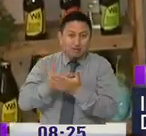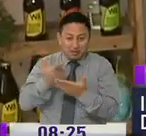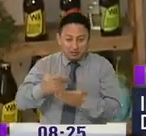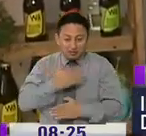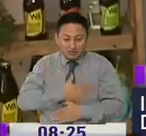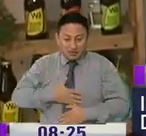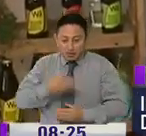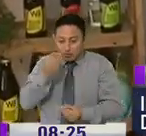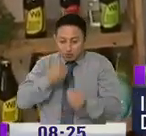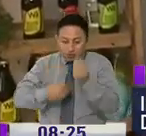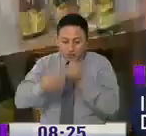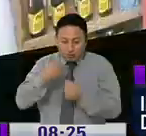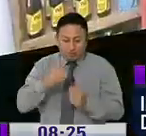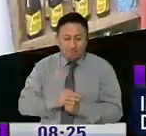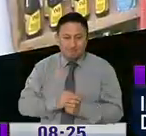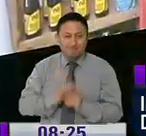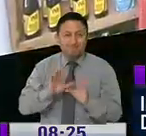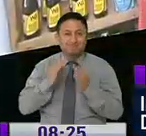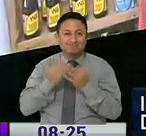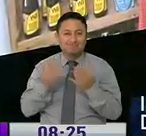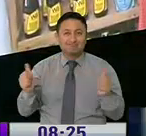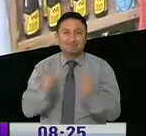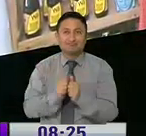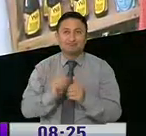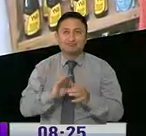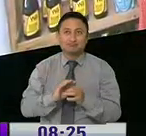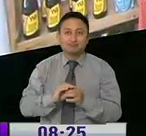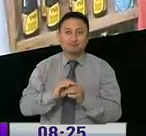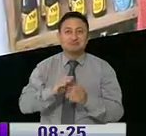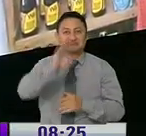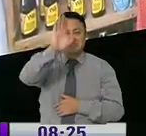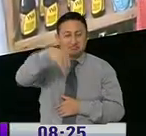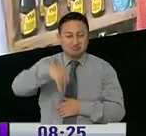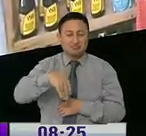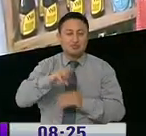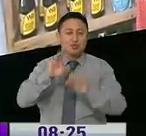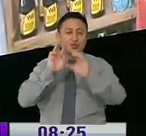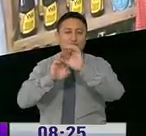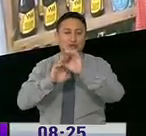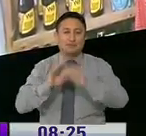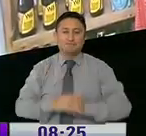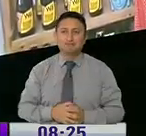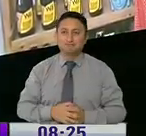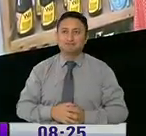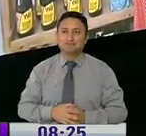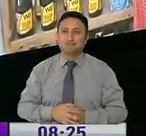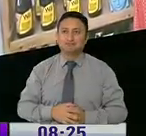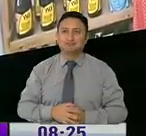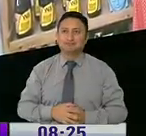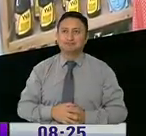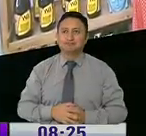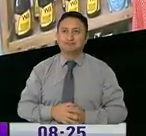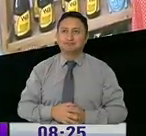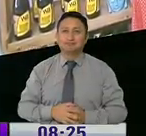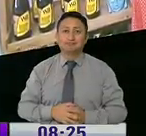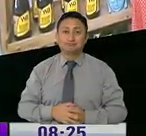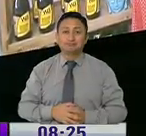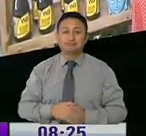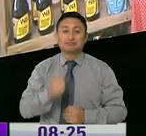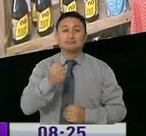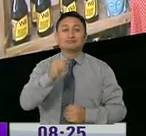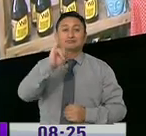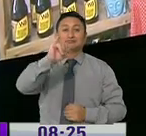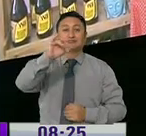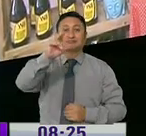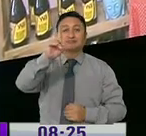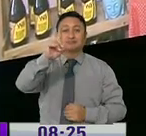de este fin de semana familiar. Así que, mi Robert, hay que bajar a Cumbayá este fin de semana. Dígame, Andreita, la sidra de